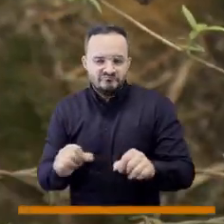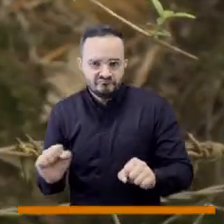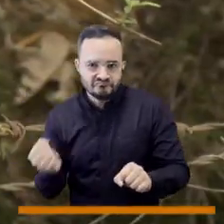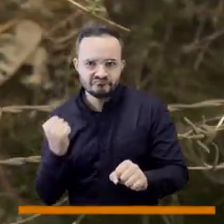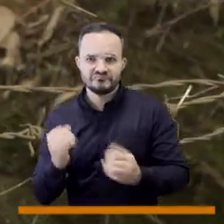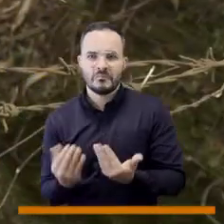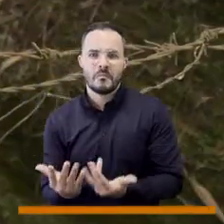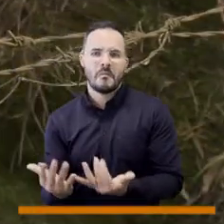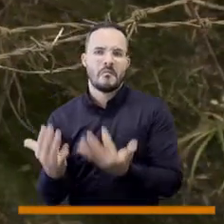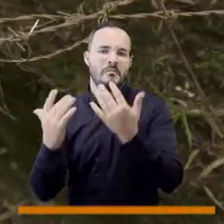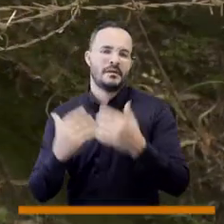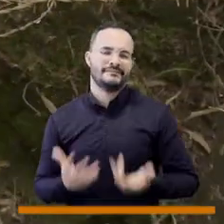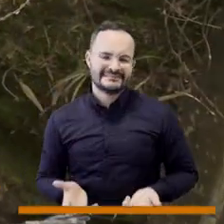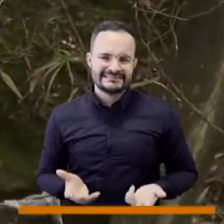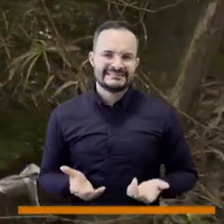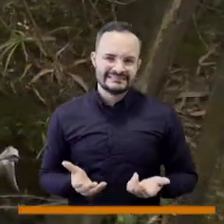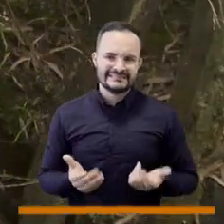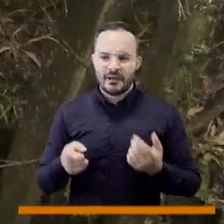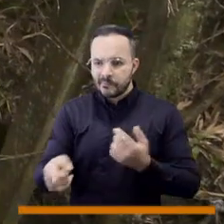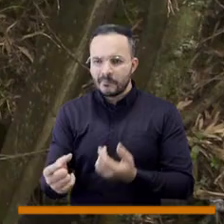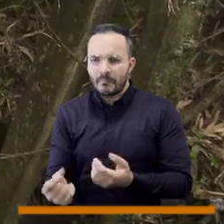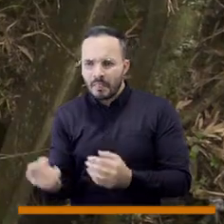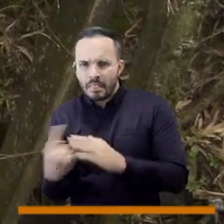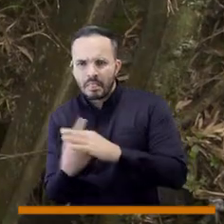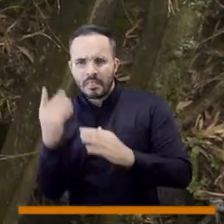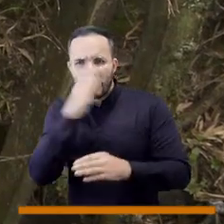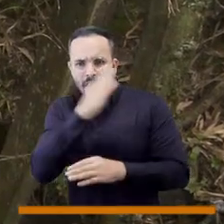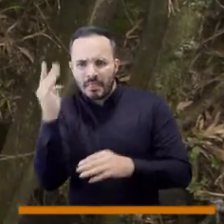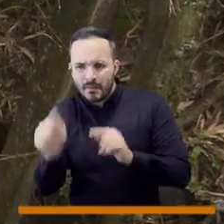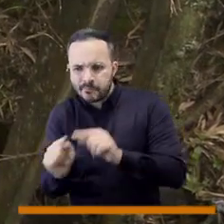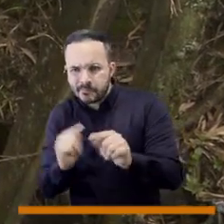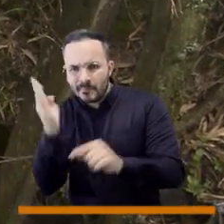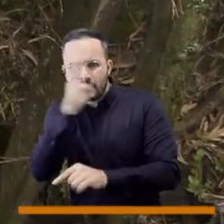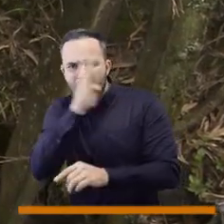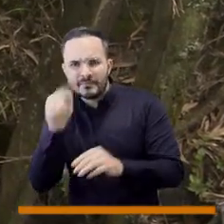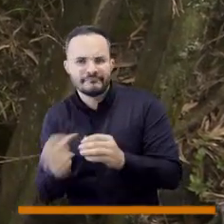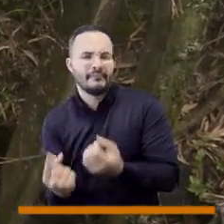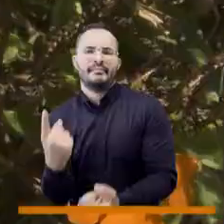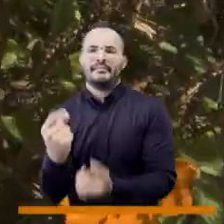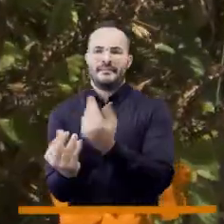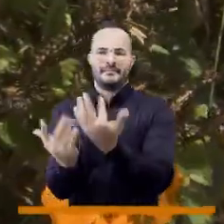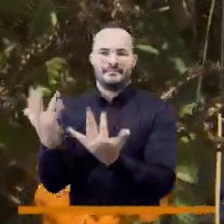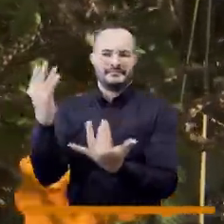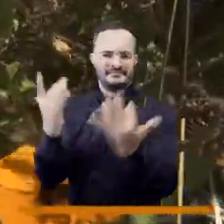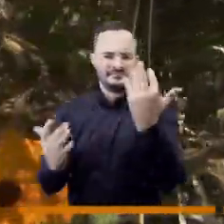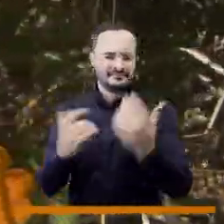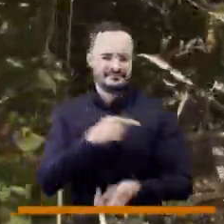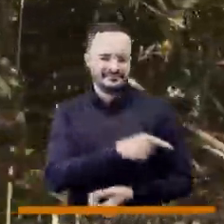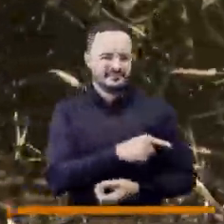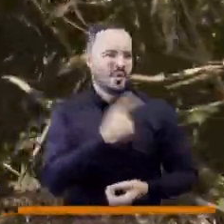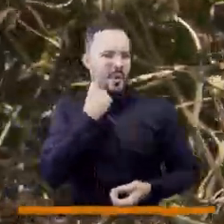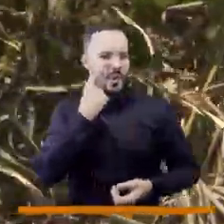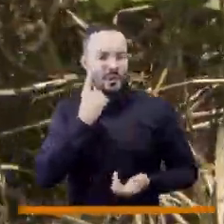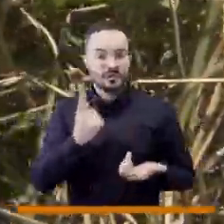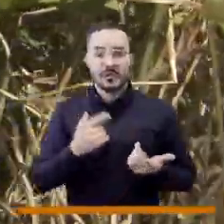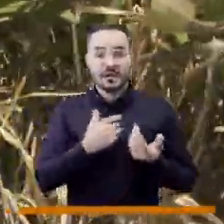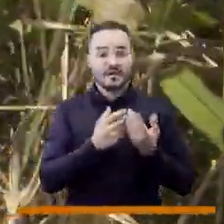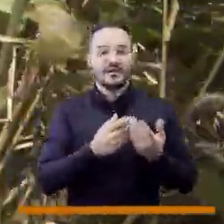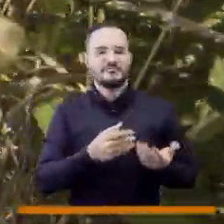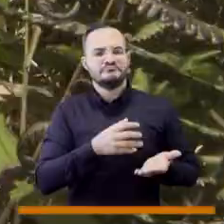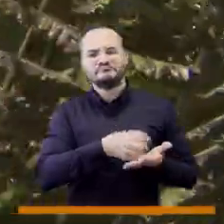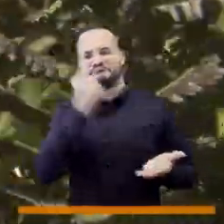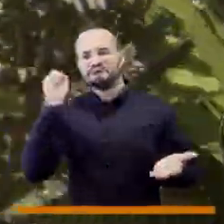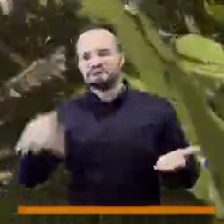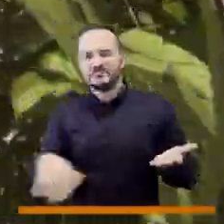el mismo suelo van a persistir durante algún tiempo es que esos rizomas o semillas que van a producir nuevas plantas Entonces no